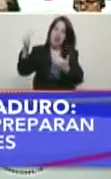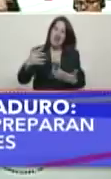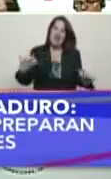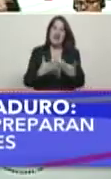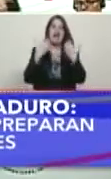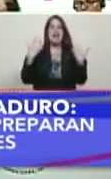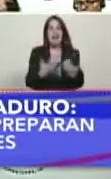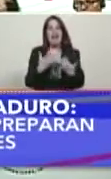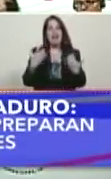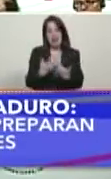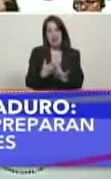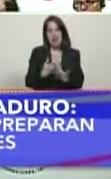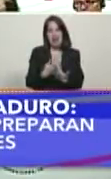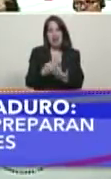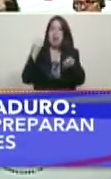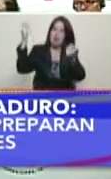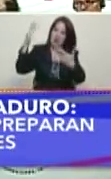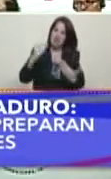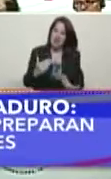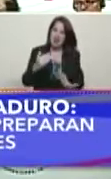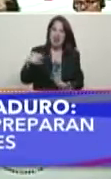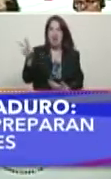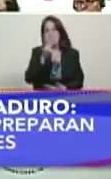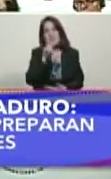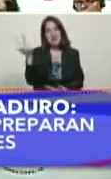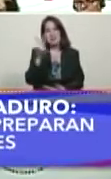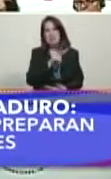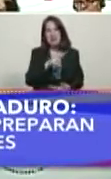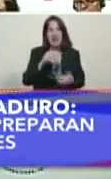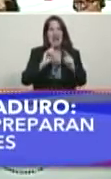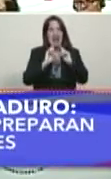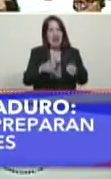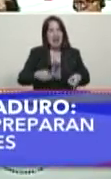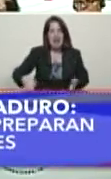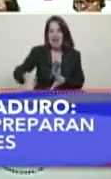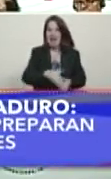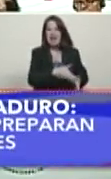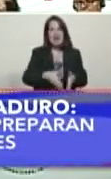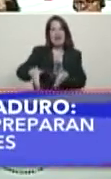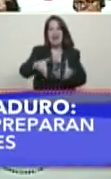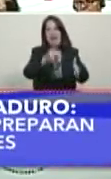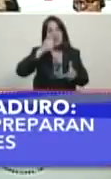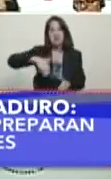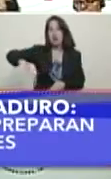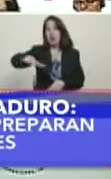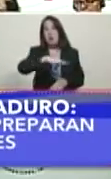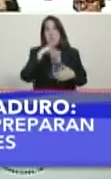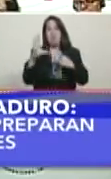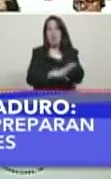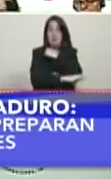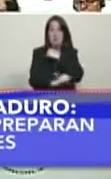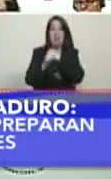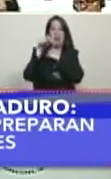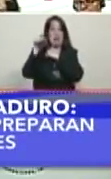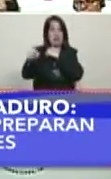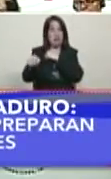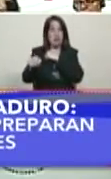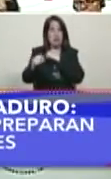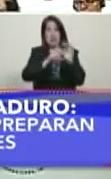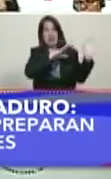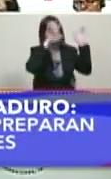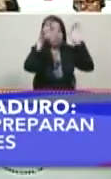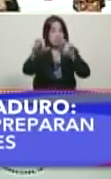para llenar a venezuela nuestros caminos nuestras carreteras nuestros pueblos llenarla de delincuentes e iniciar